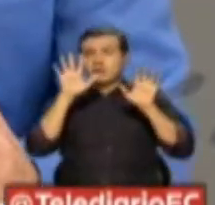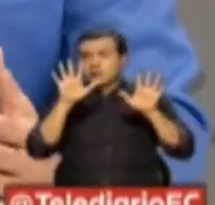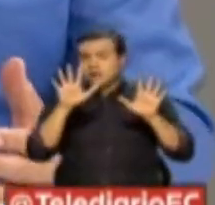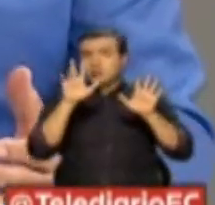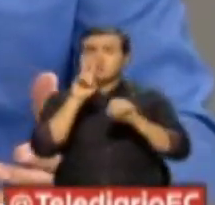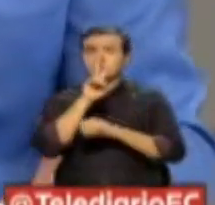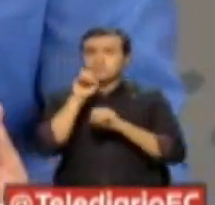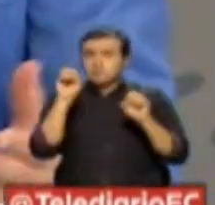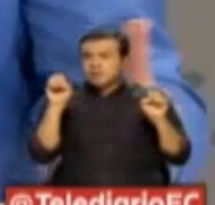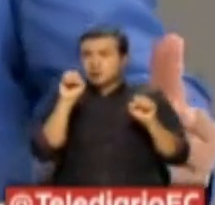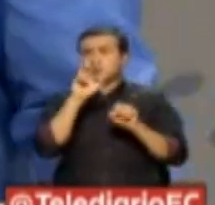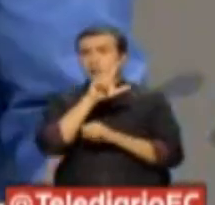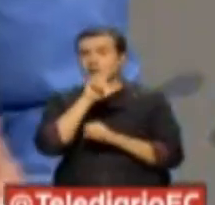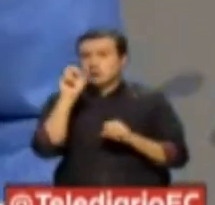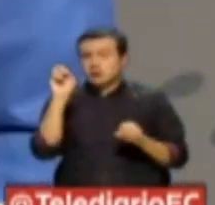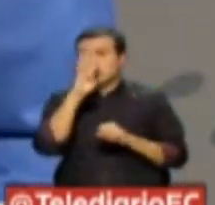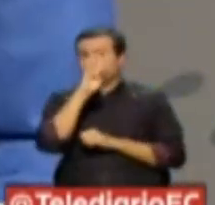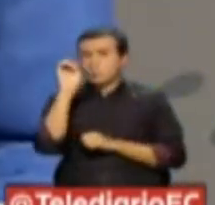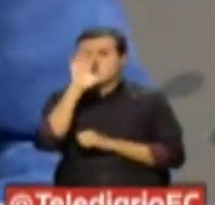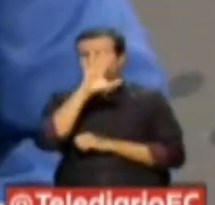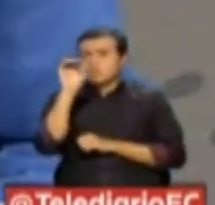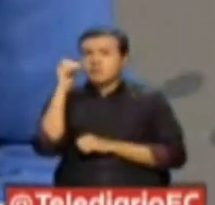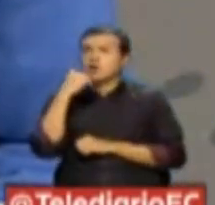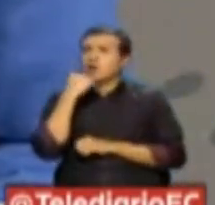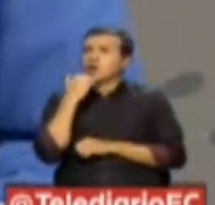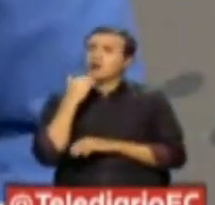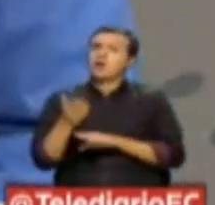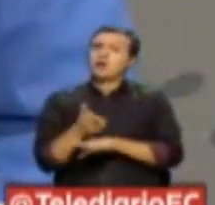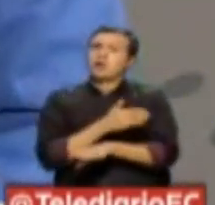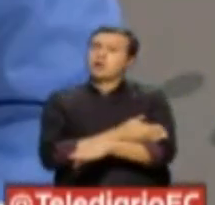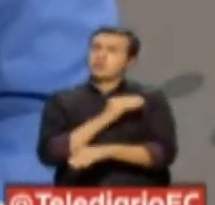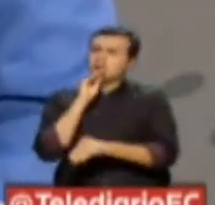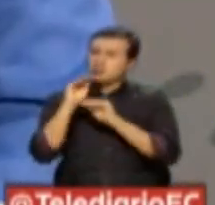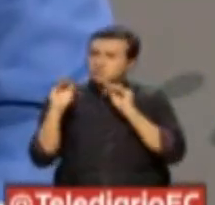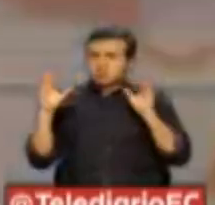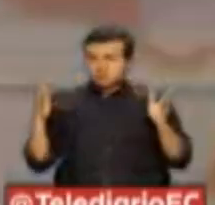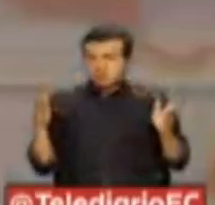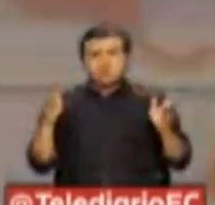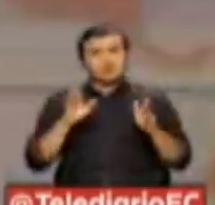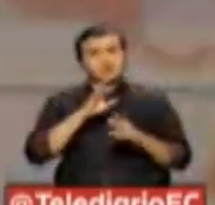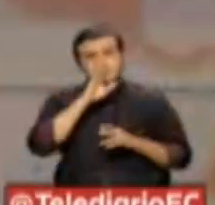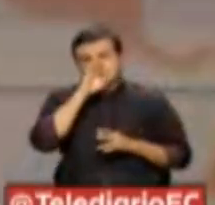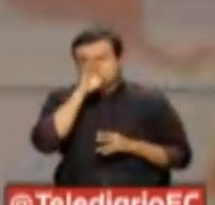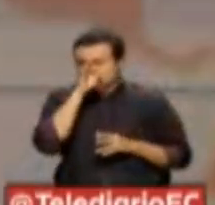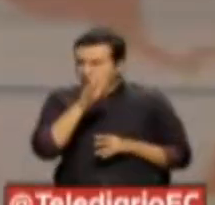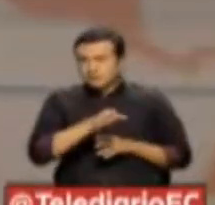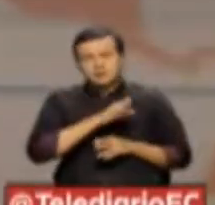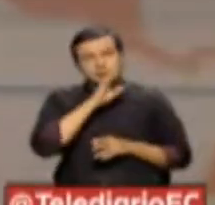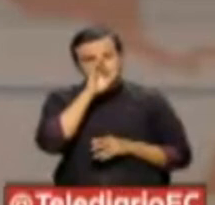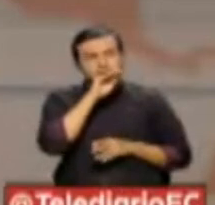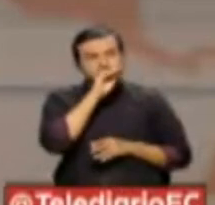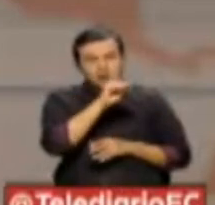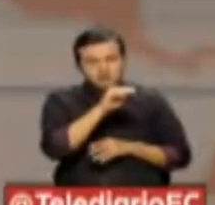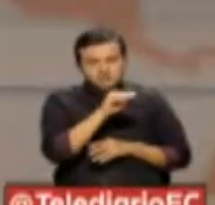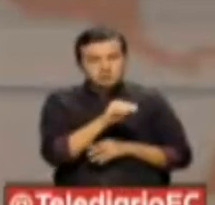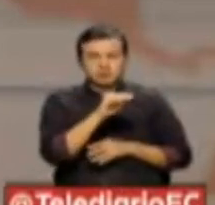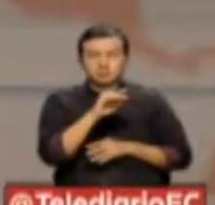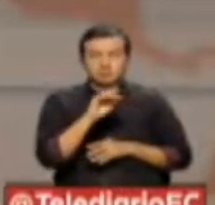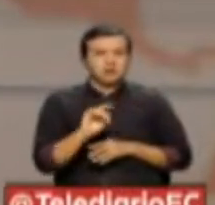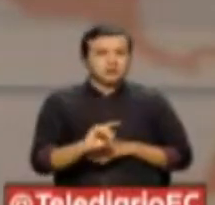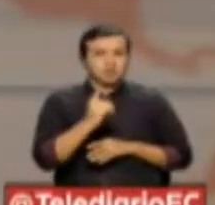30 40 y 50 porque no hubo llamados y atención a todo está bien todo el tiempo han habido y no